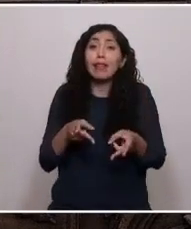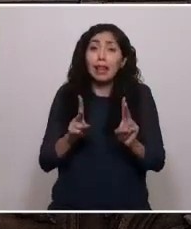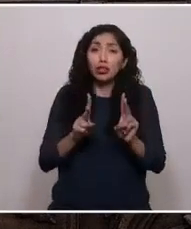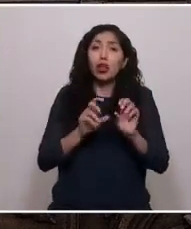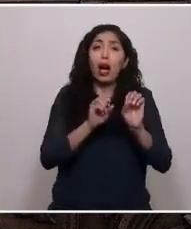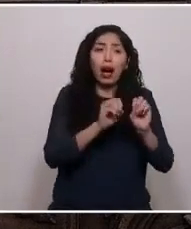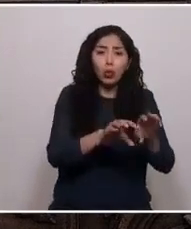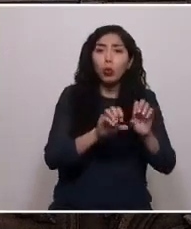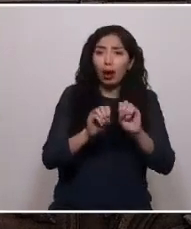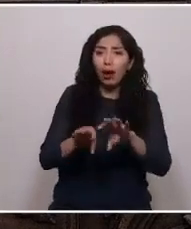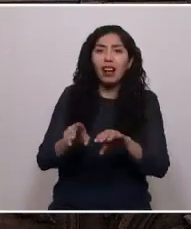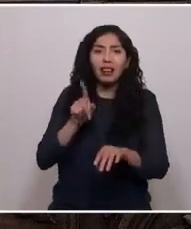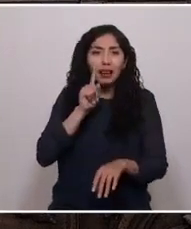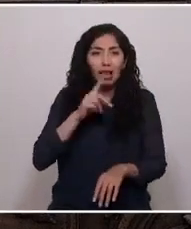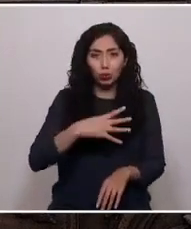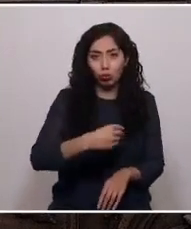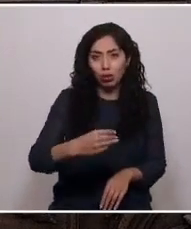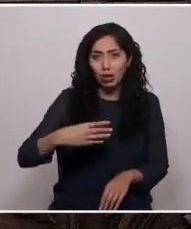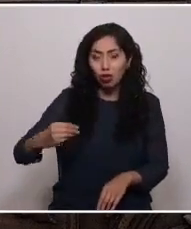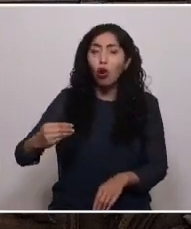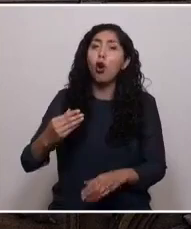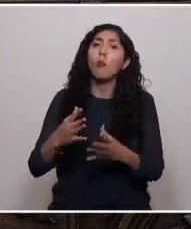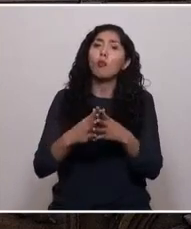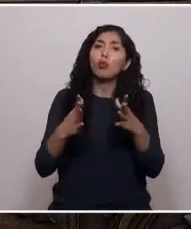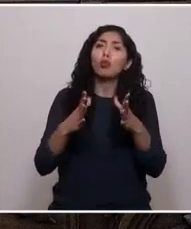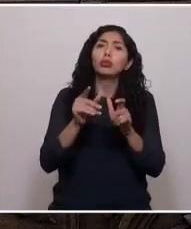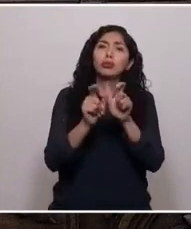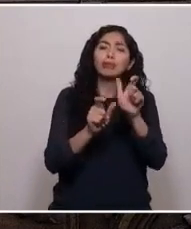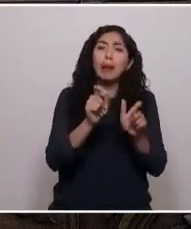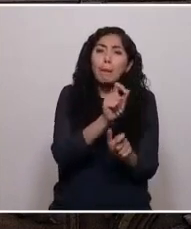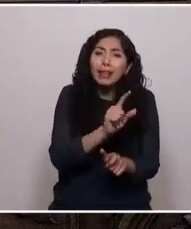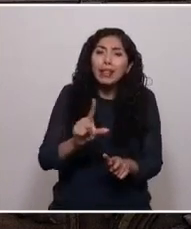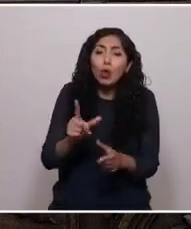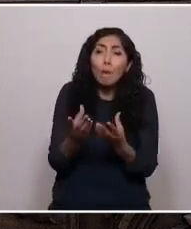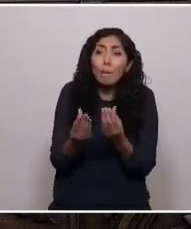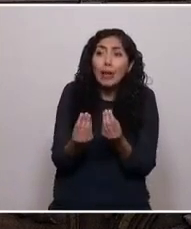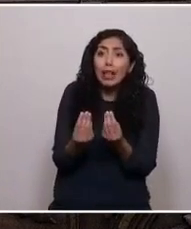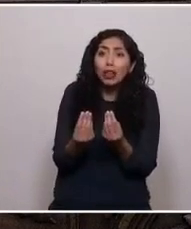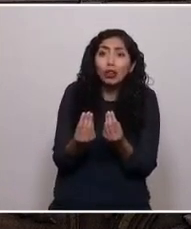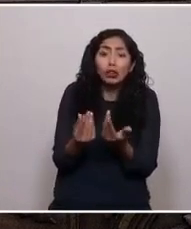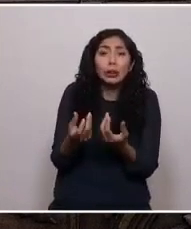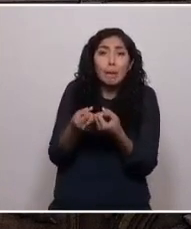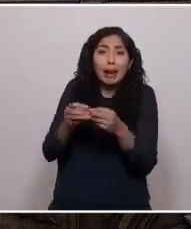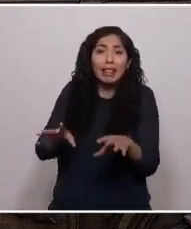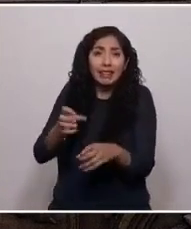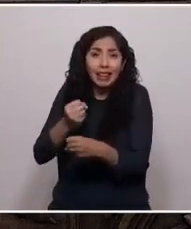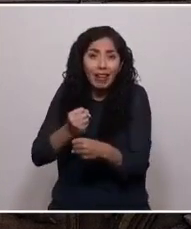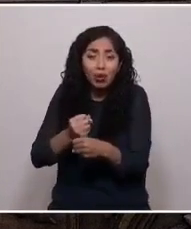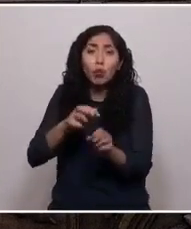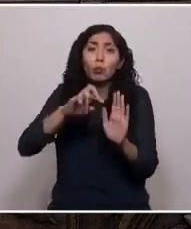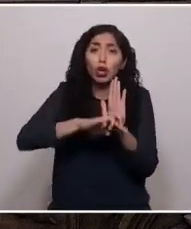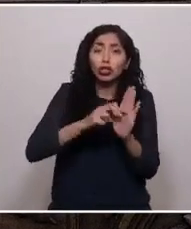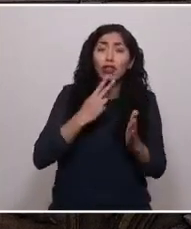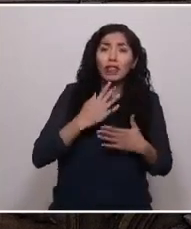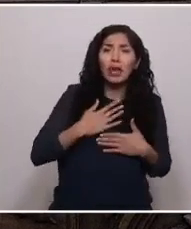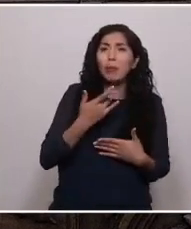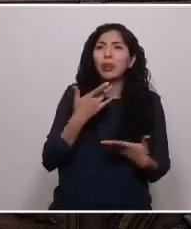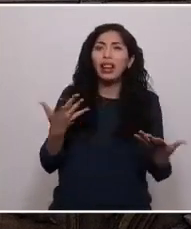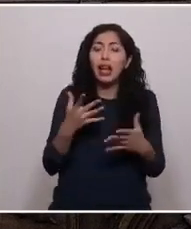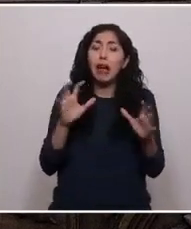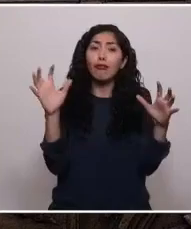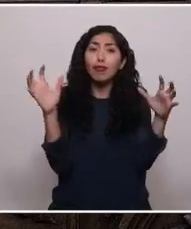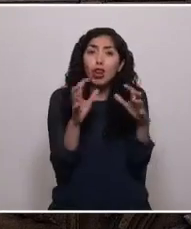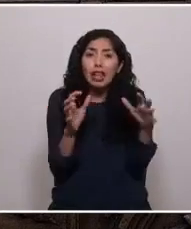sus hijos a miles de emprendedores con miedo a perder sus fuentes de trabajo y proyectos de vida por la violencia y la incertidumbre